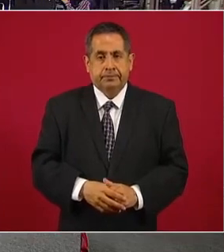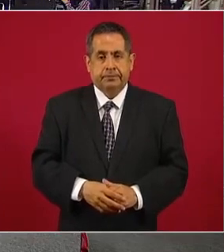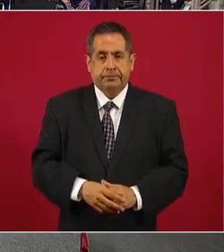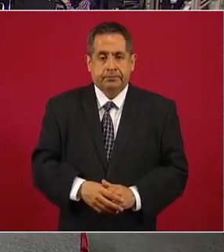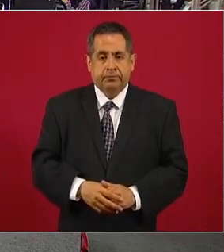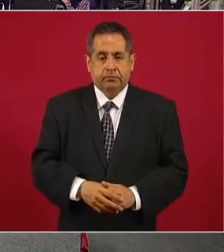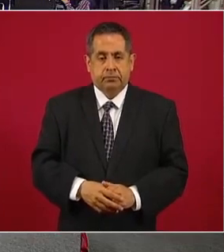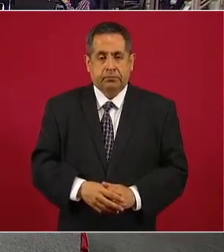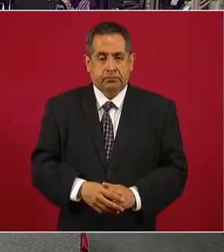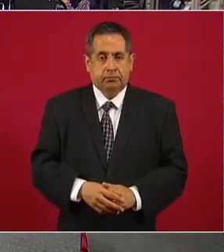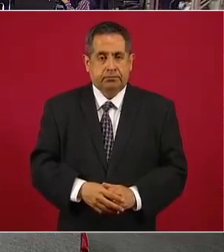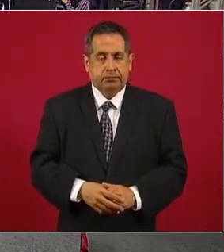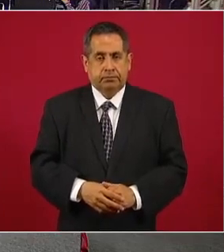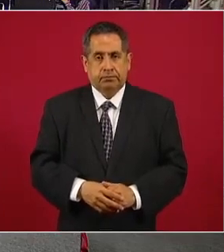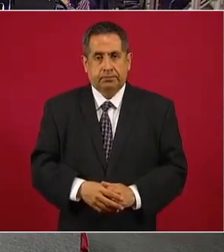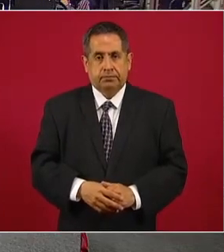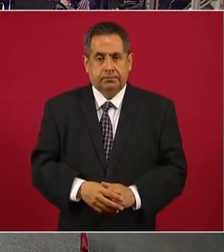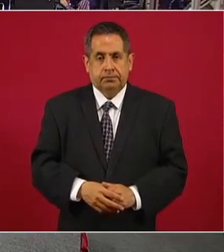. Lo vamos